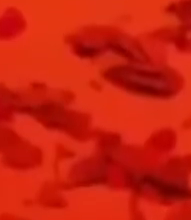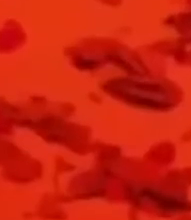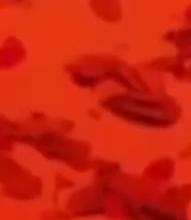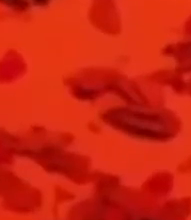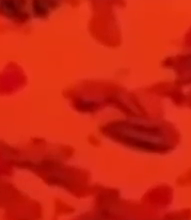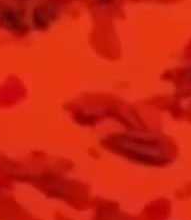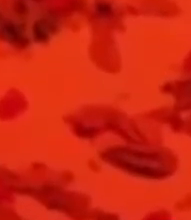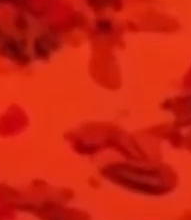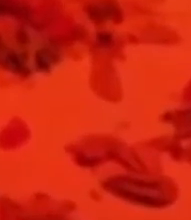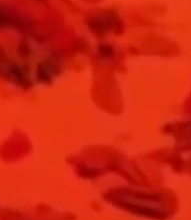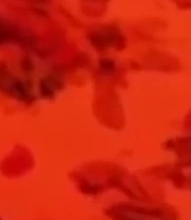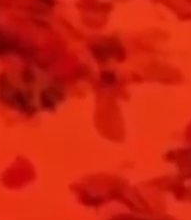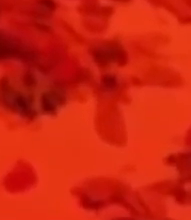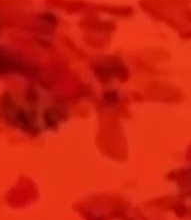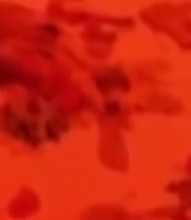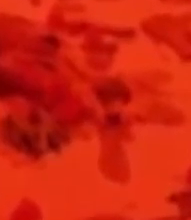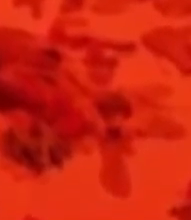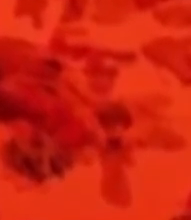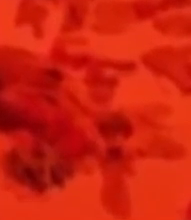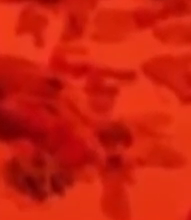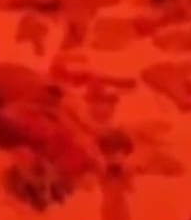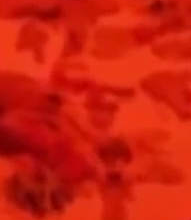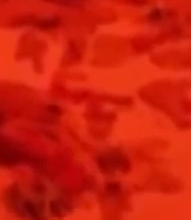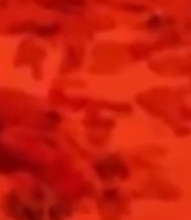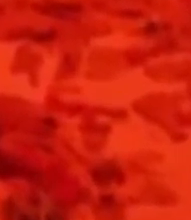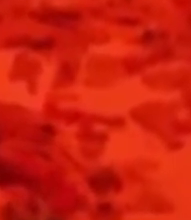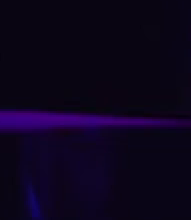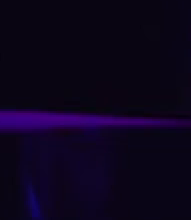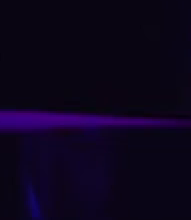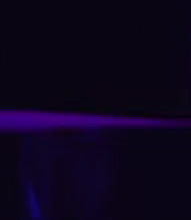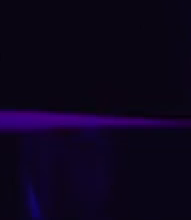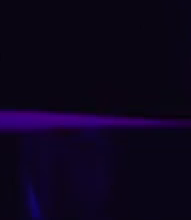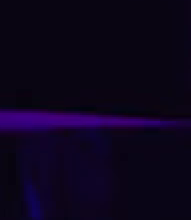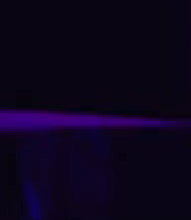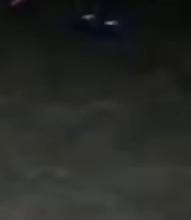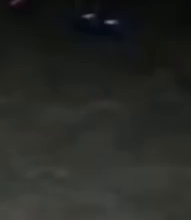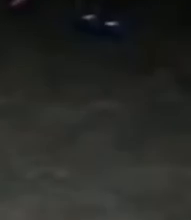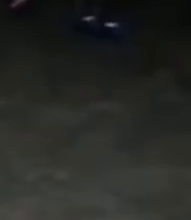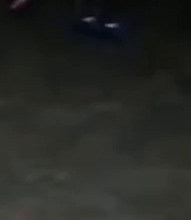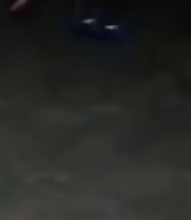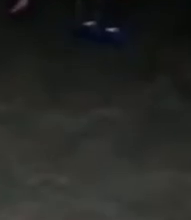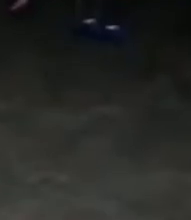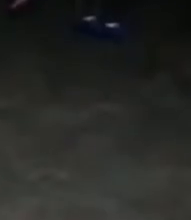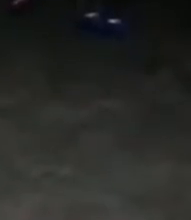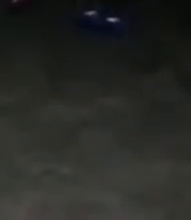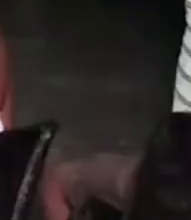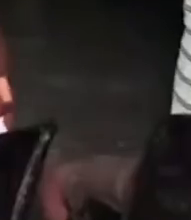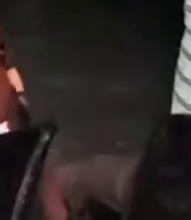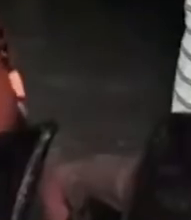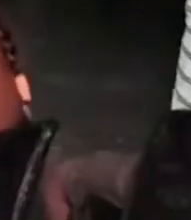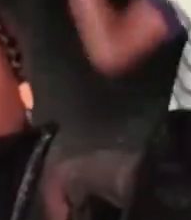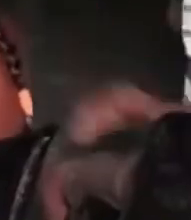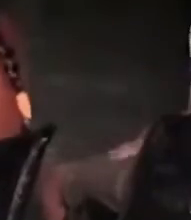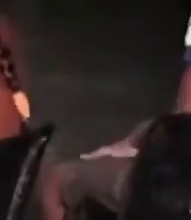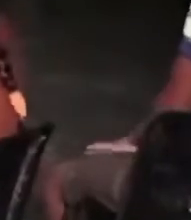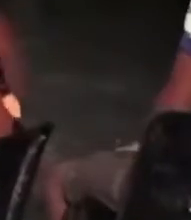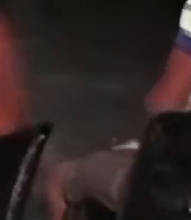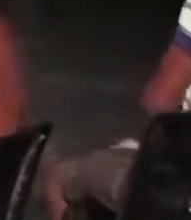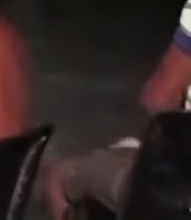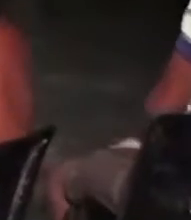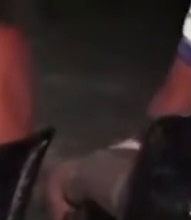y busca tu raíz y dale la caricia a la que siempre